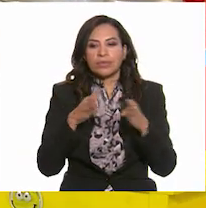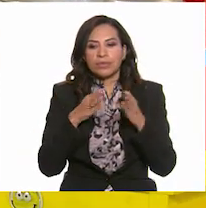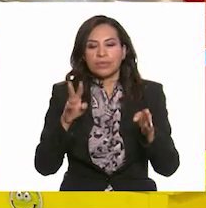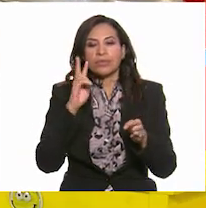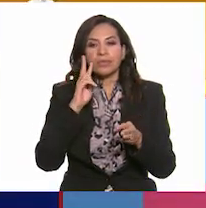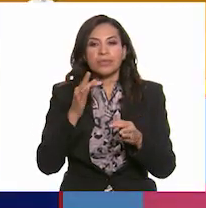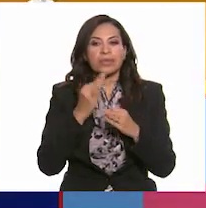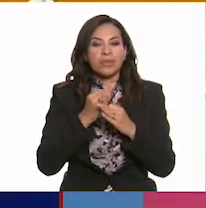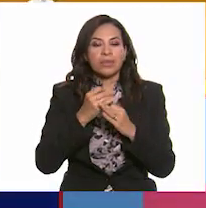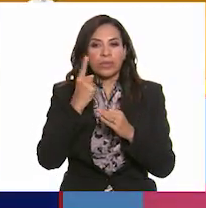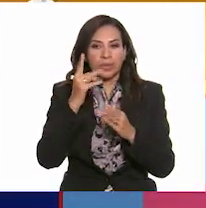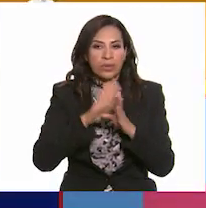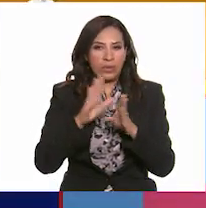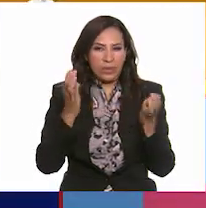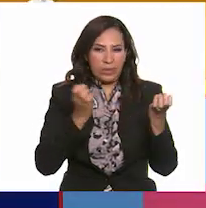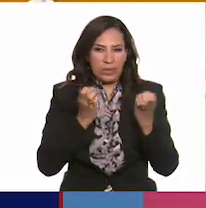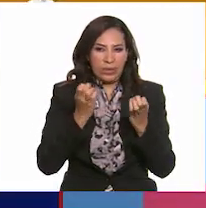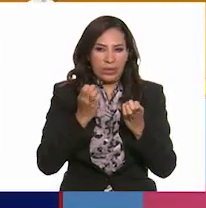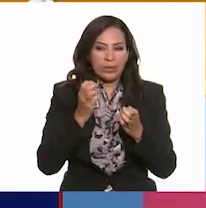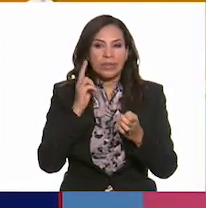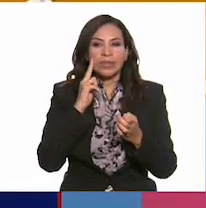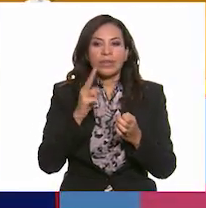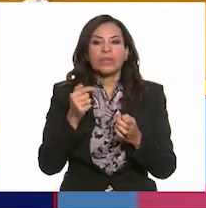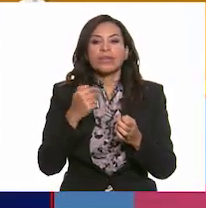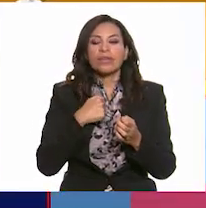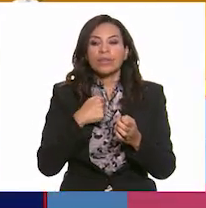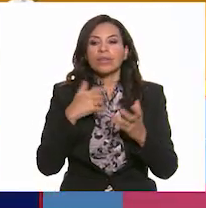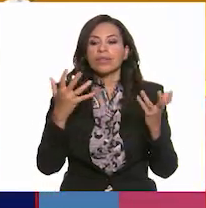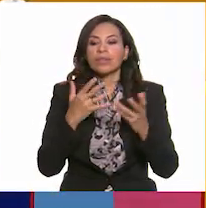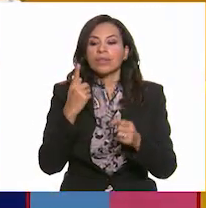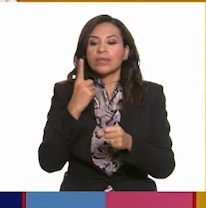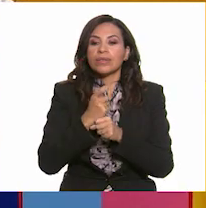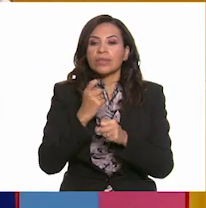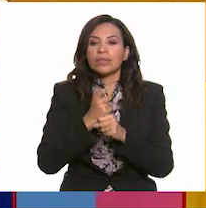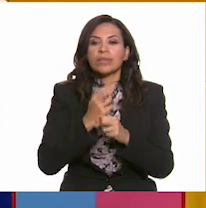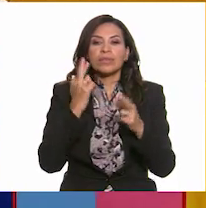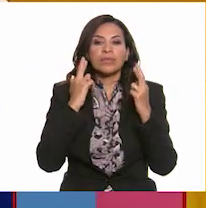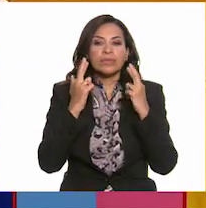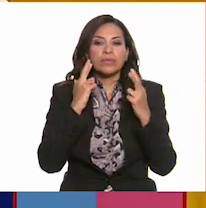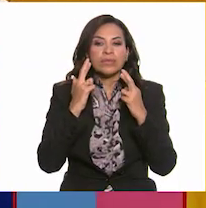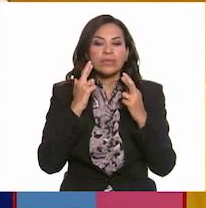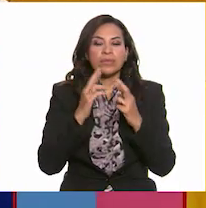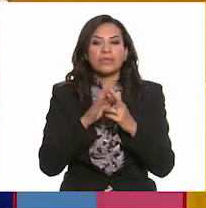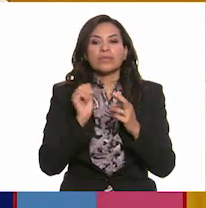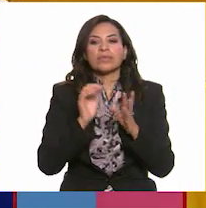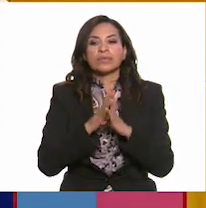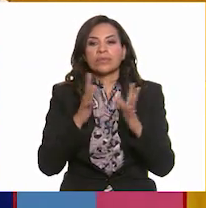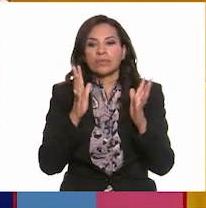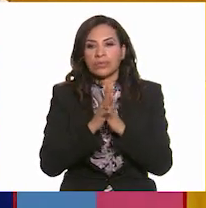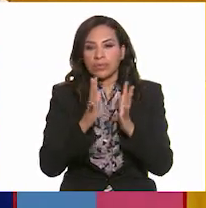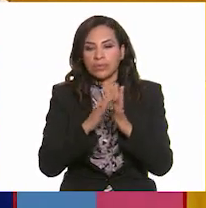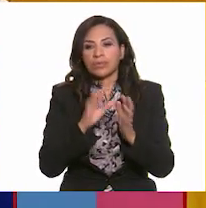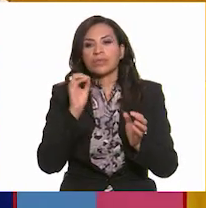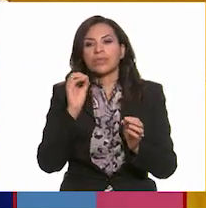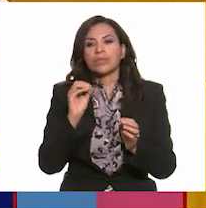Fíjate, vamos a hacer un pequeño ejercicio. Sí. ¿Sale? Yo voy a hacer primero un sonido ya sea con las palmas,